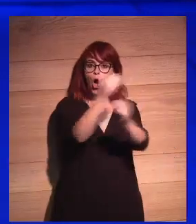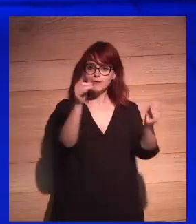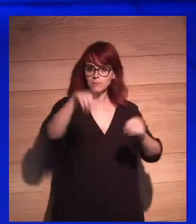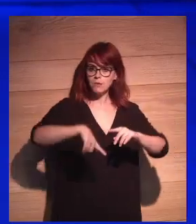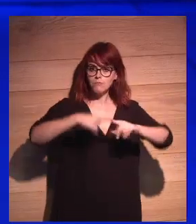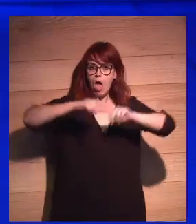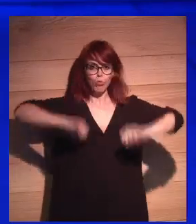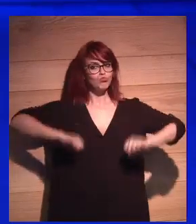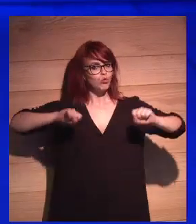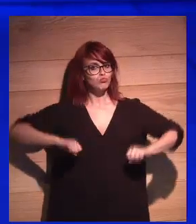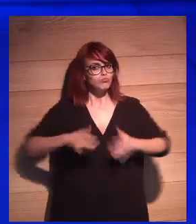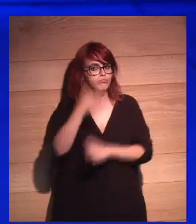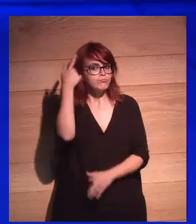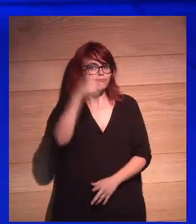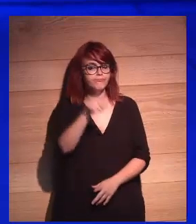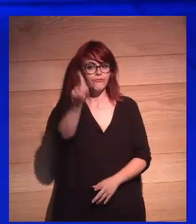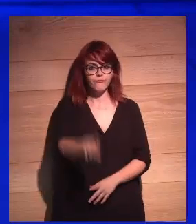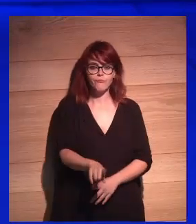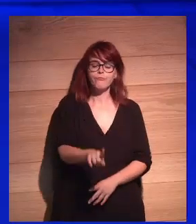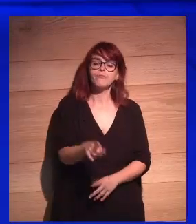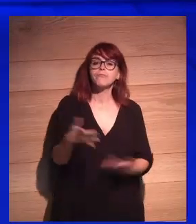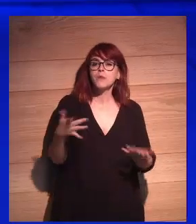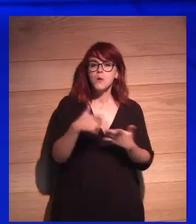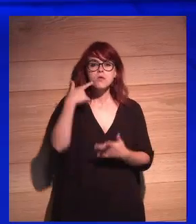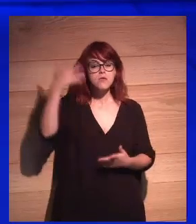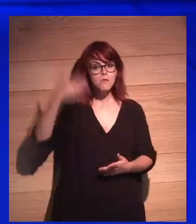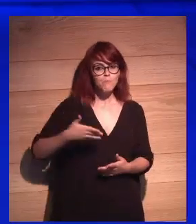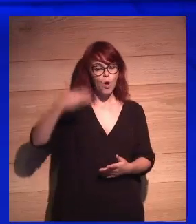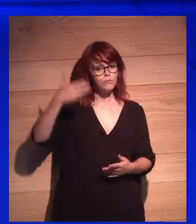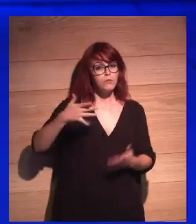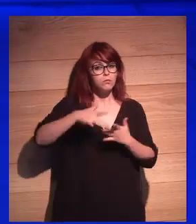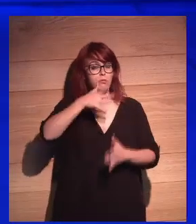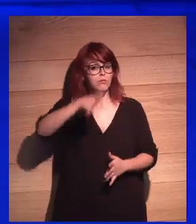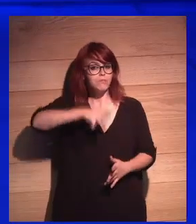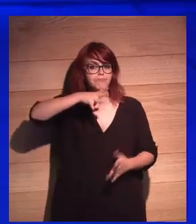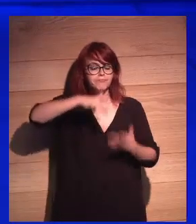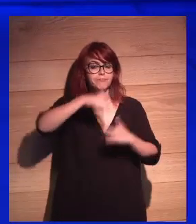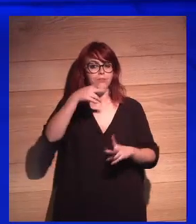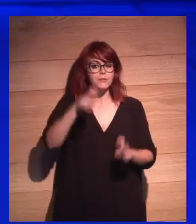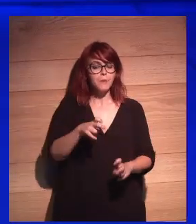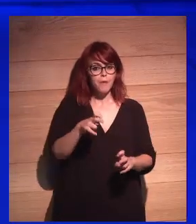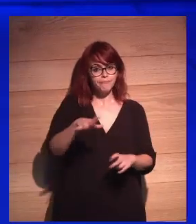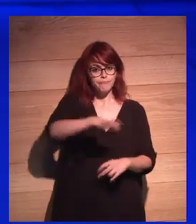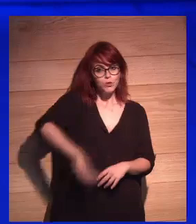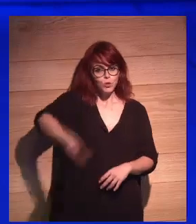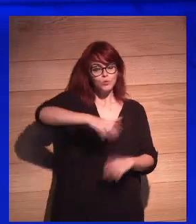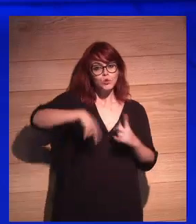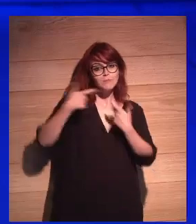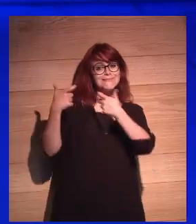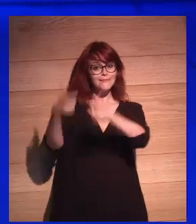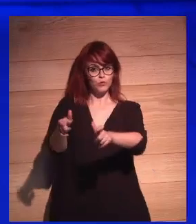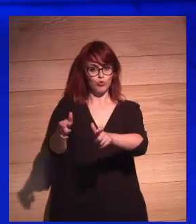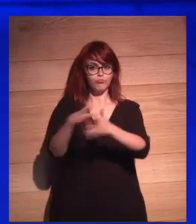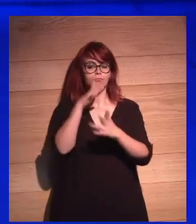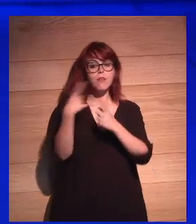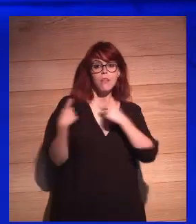a los adultos. La parte más grande ahora mismo de un sitio donde realmente un sector que realmente